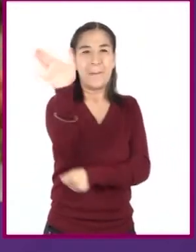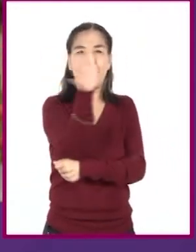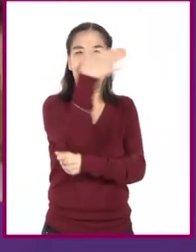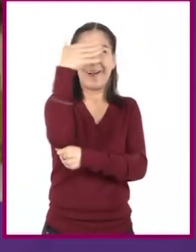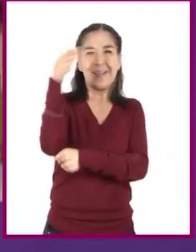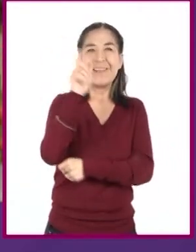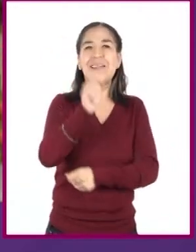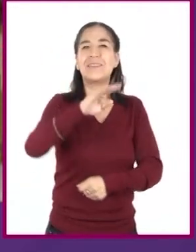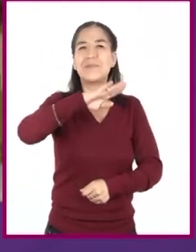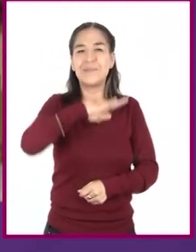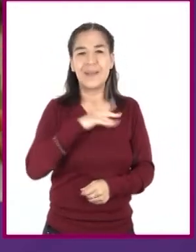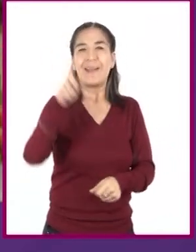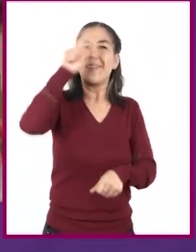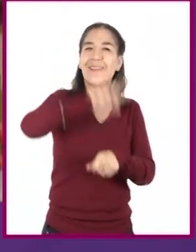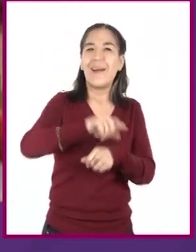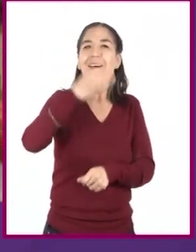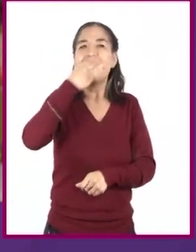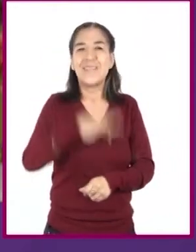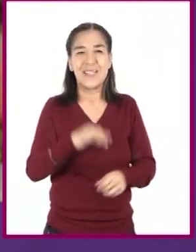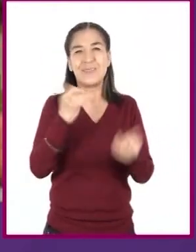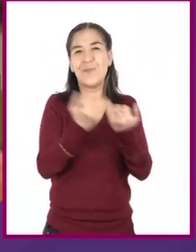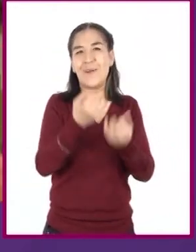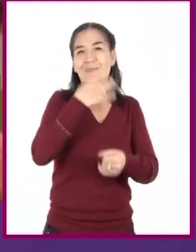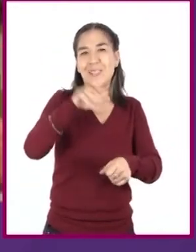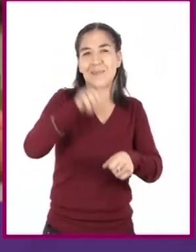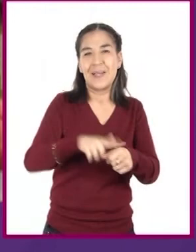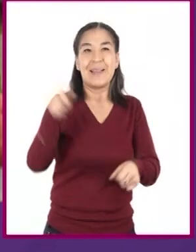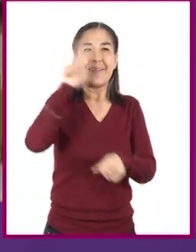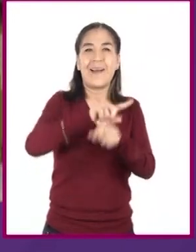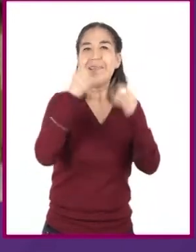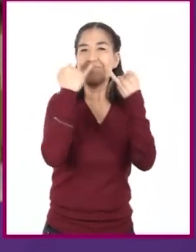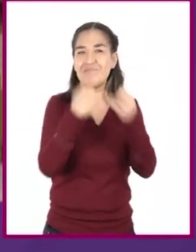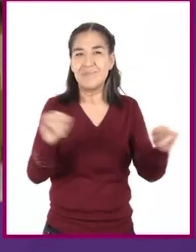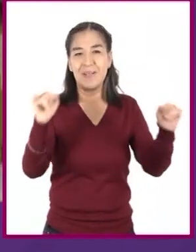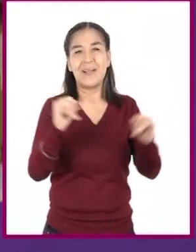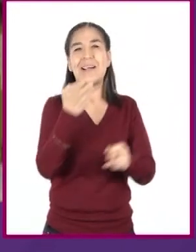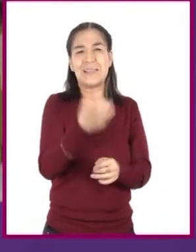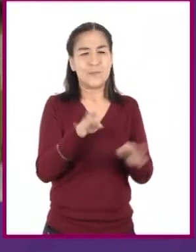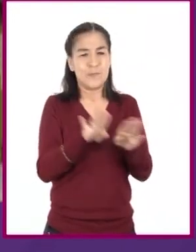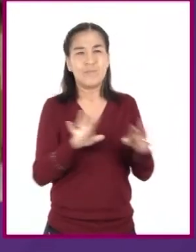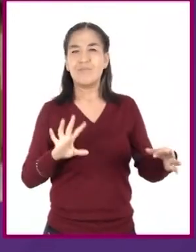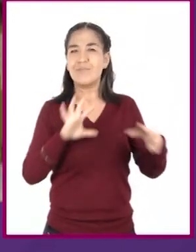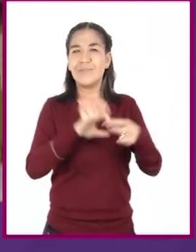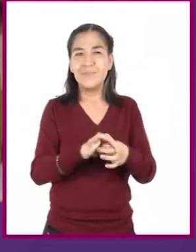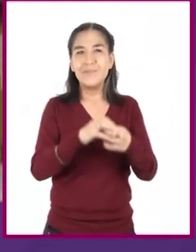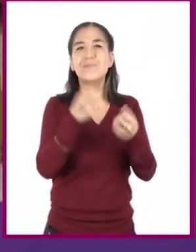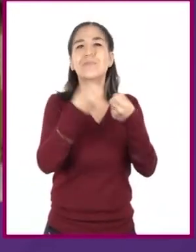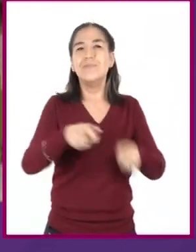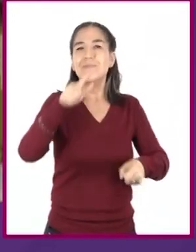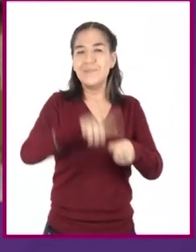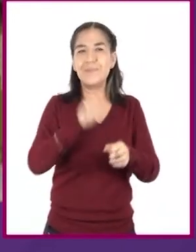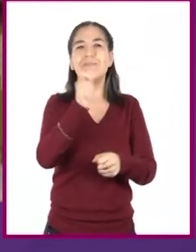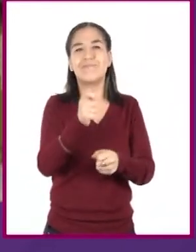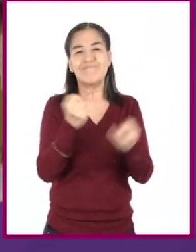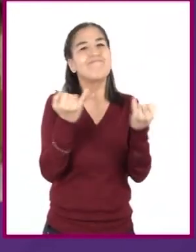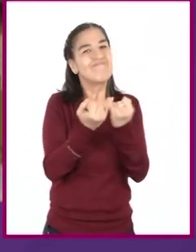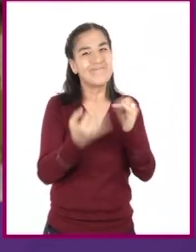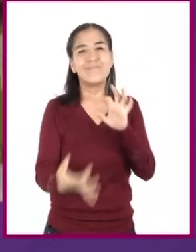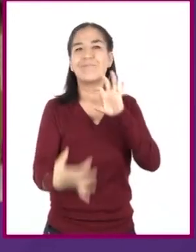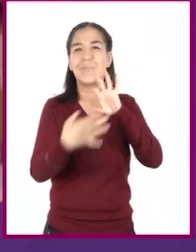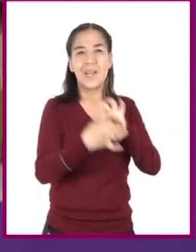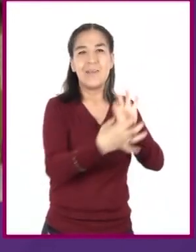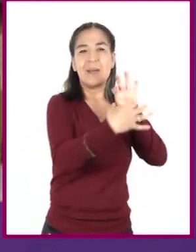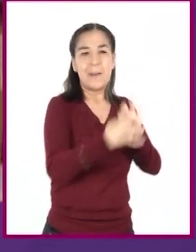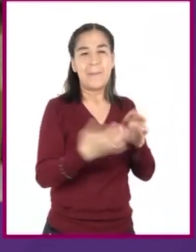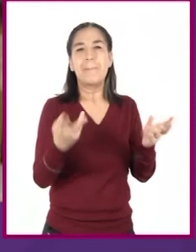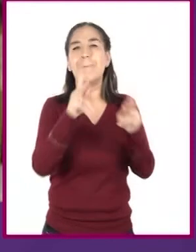las fiestas que como país nos identifican, el Día de la Independencia. Toda esta socialización nos vincula con el país. ¿Qué tal